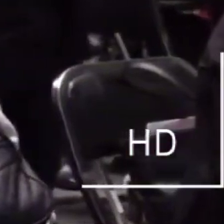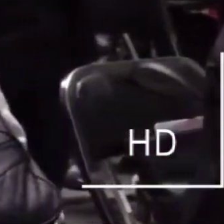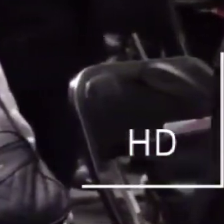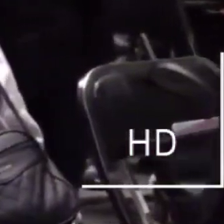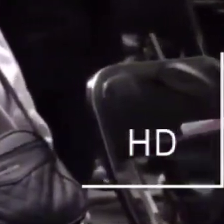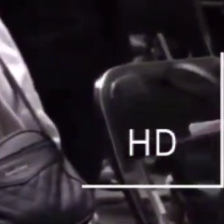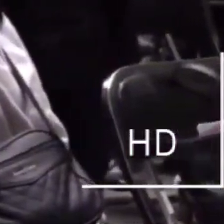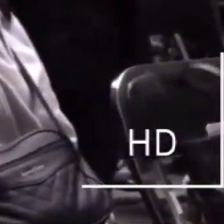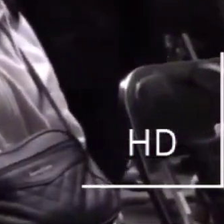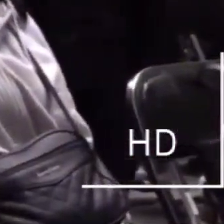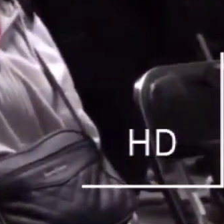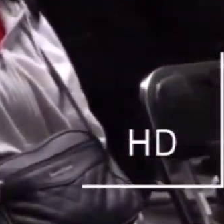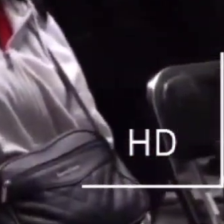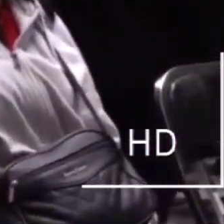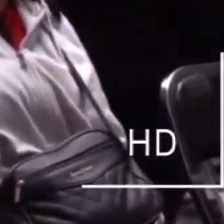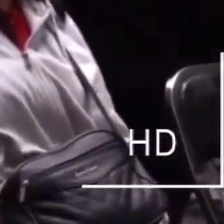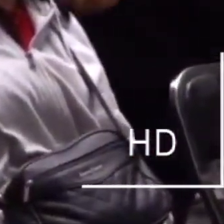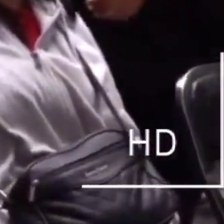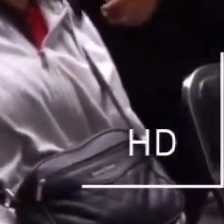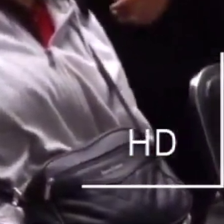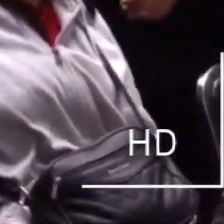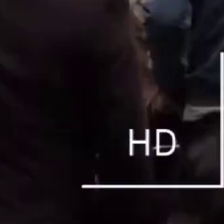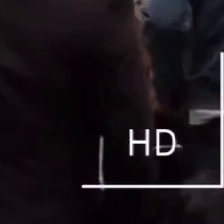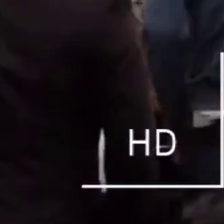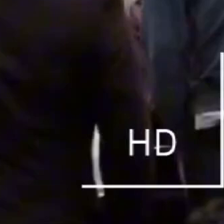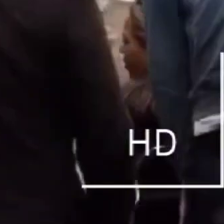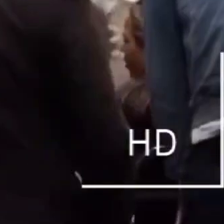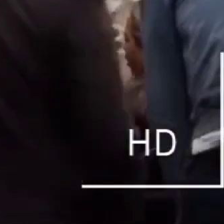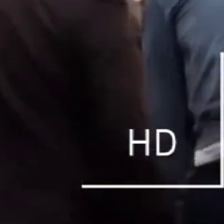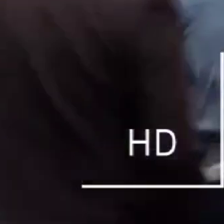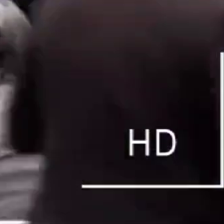Muchas gracias. Sean tan amables de tomar asiento, por favor.